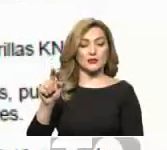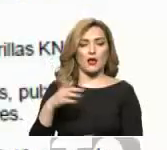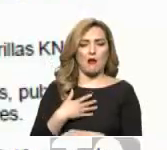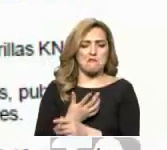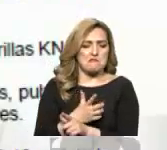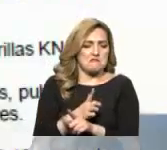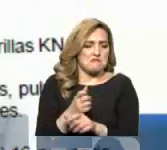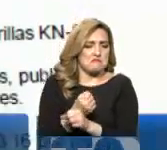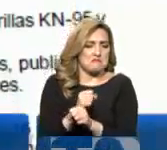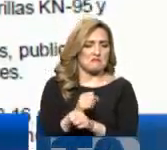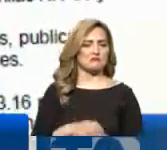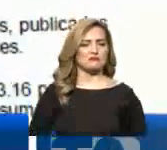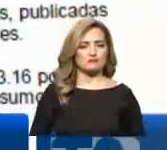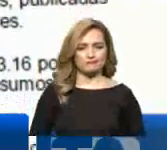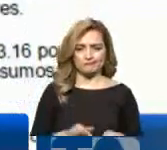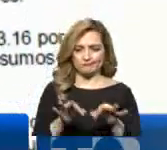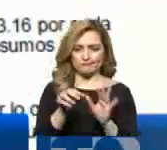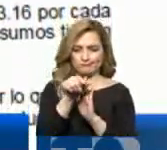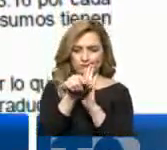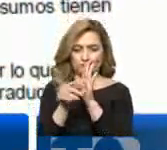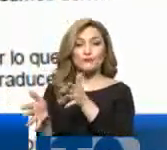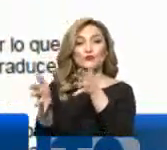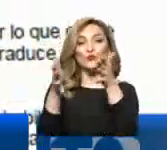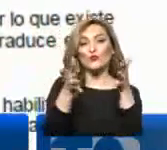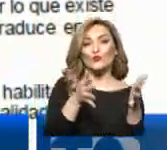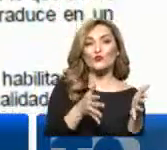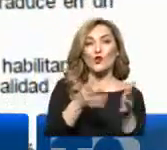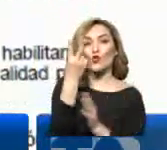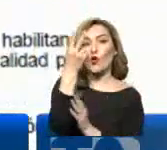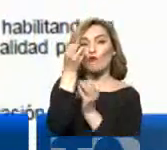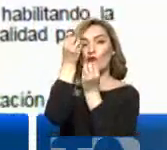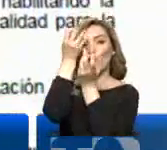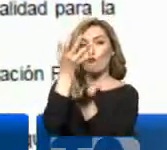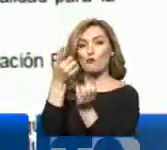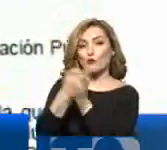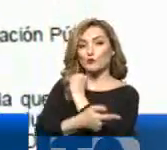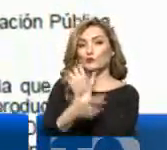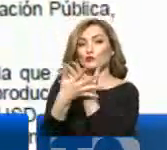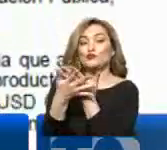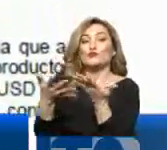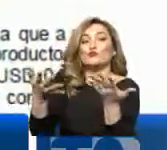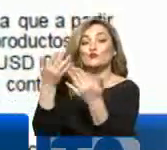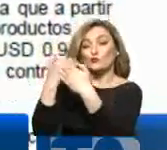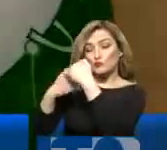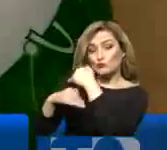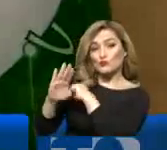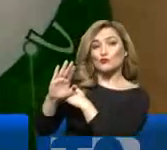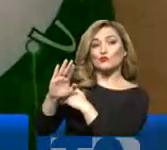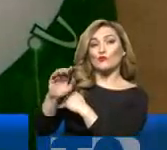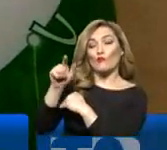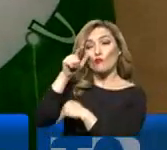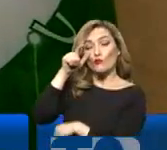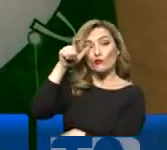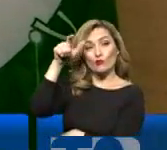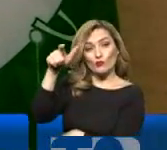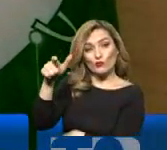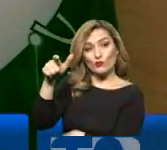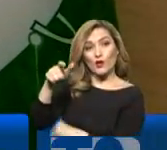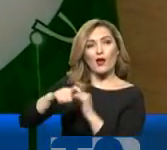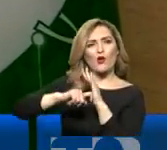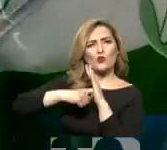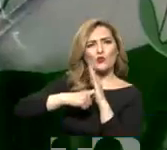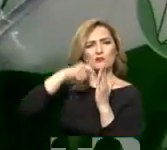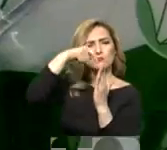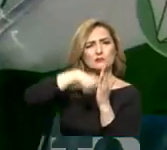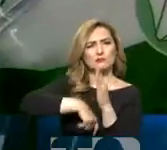Se trata de 2 informes con indicios de responsabilidad penal que ya han sido enviados a la Fiscalía General del Estado. En ellos, la Contraloría